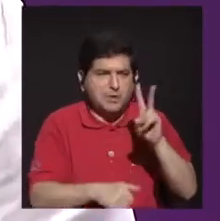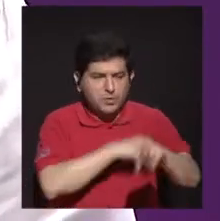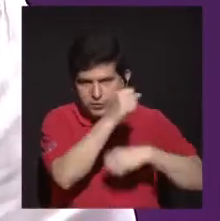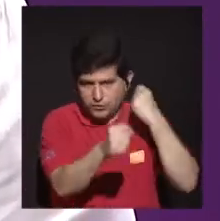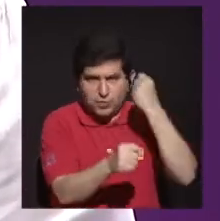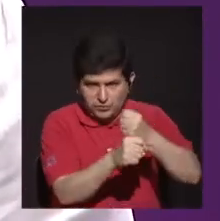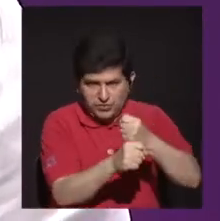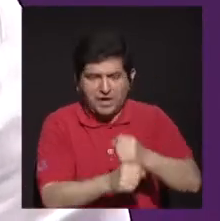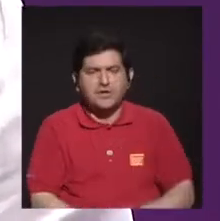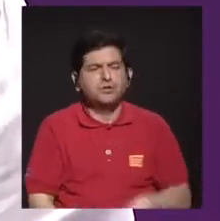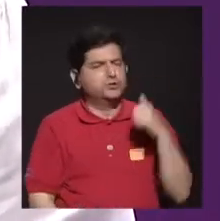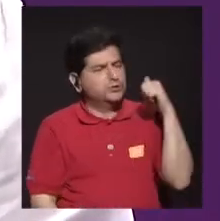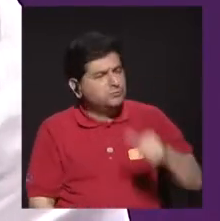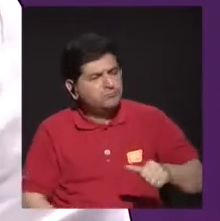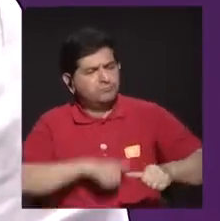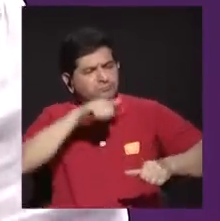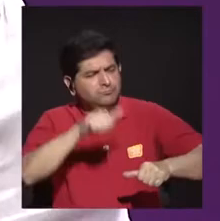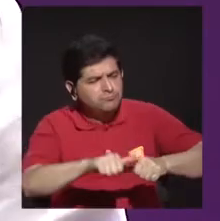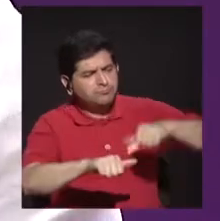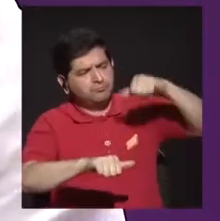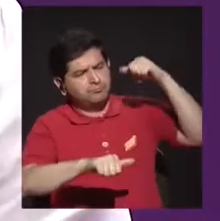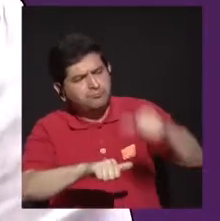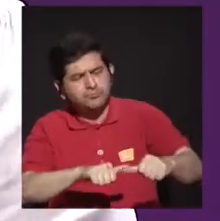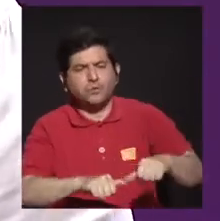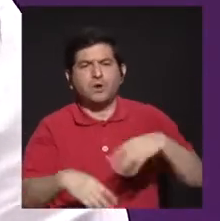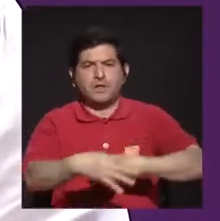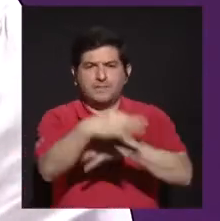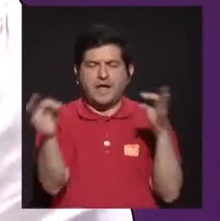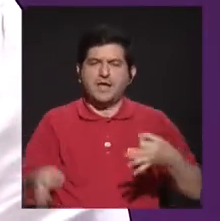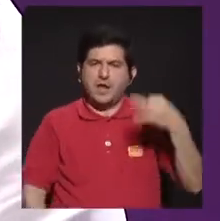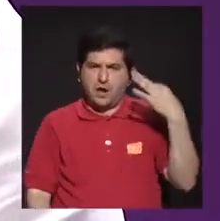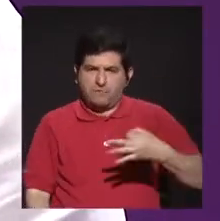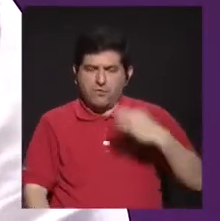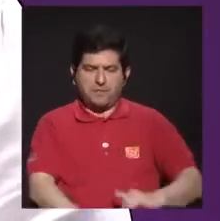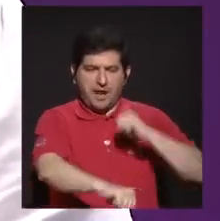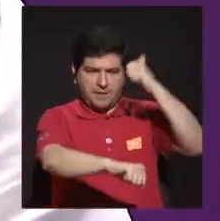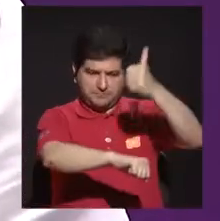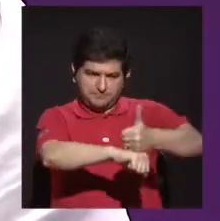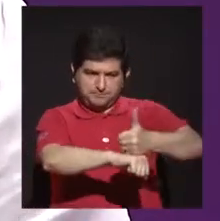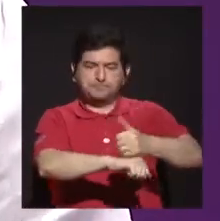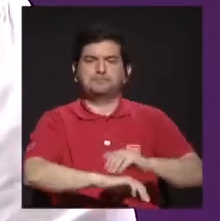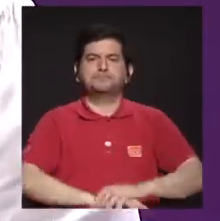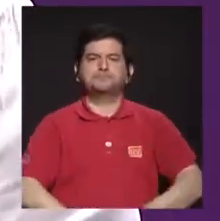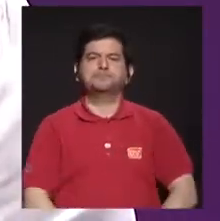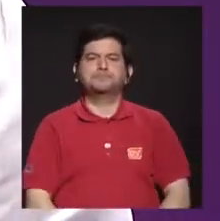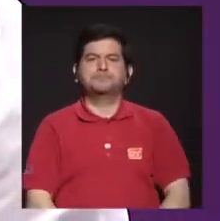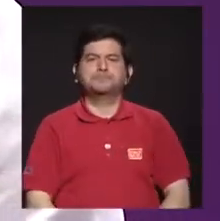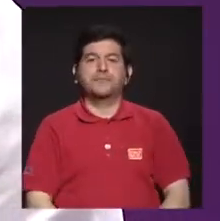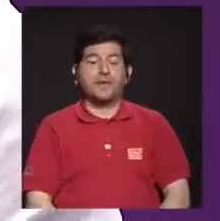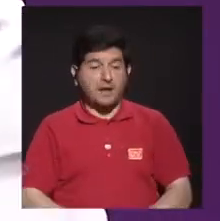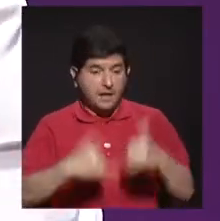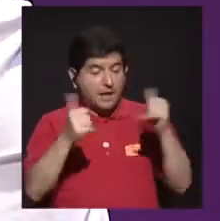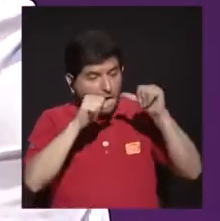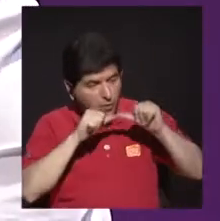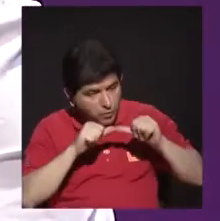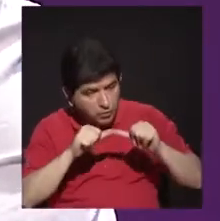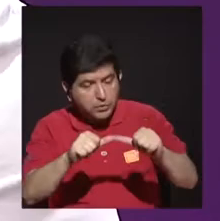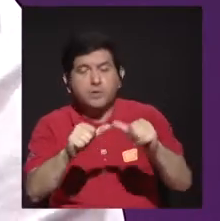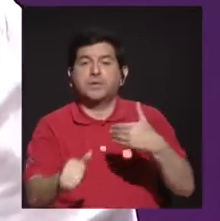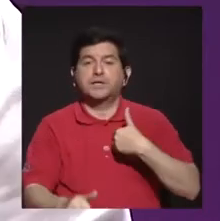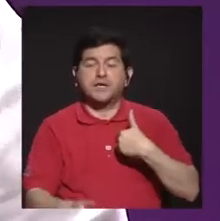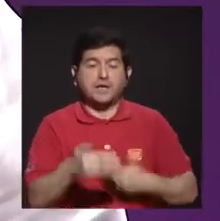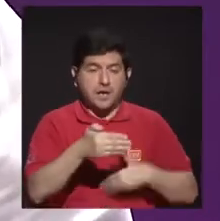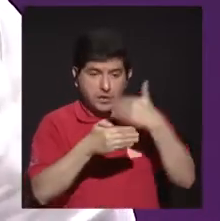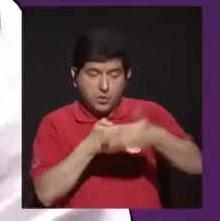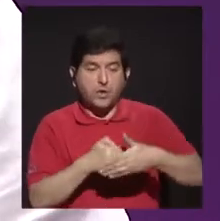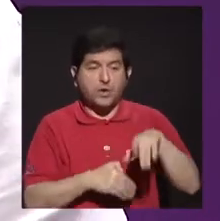2 años luchamos para que hubiera un taller formal y establecido, y se le ha dado continuidad. Luego